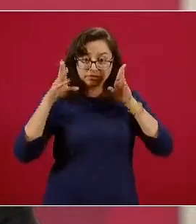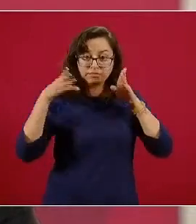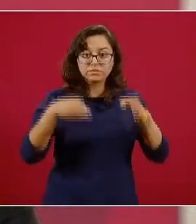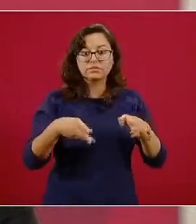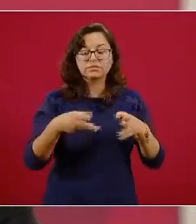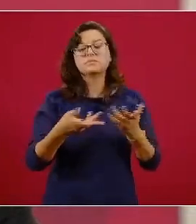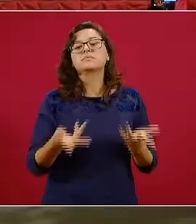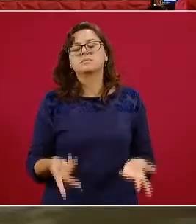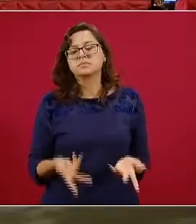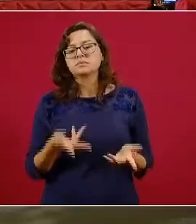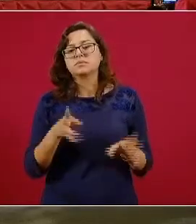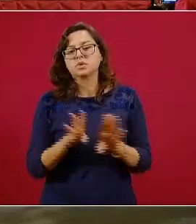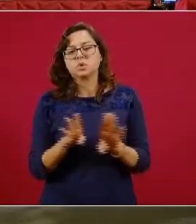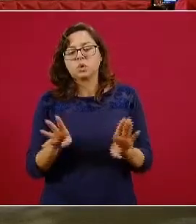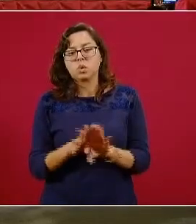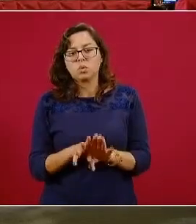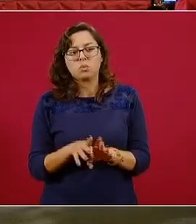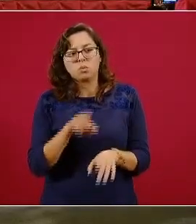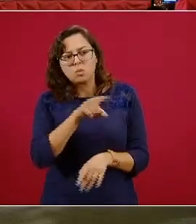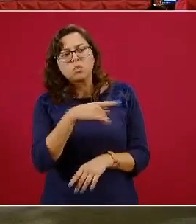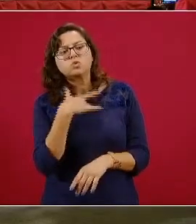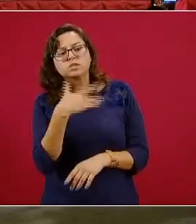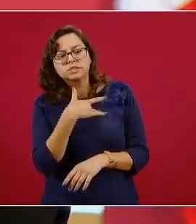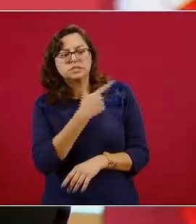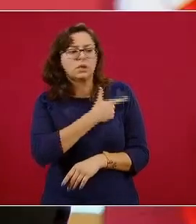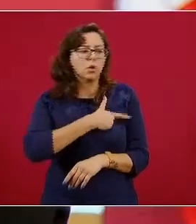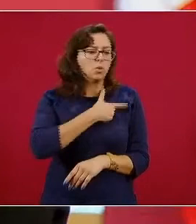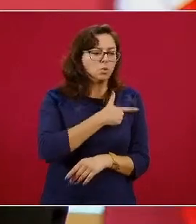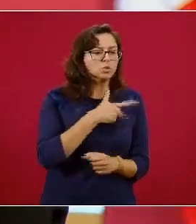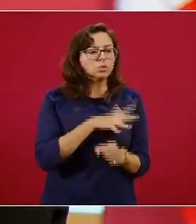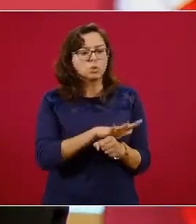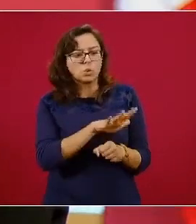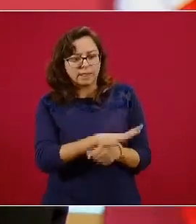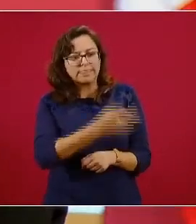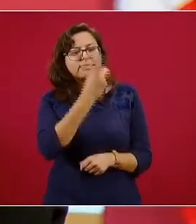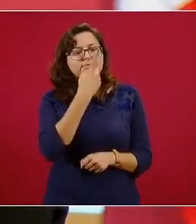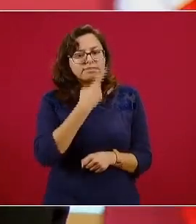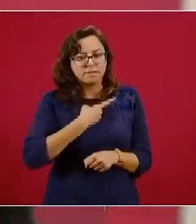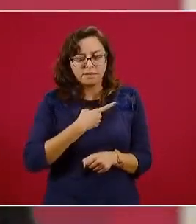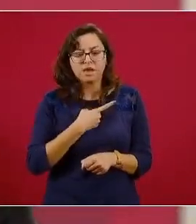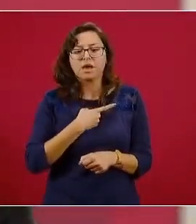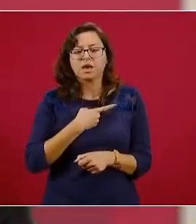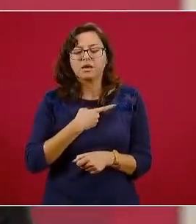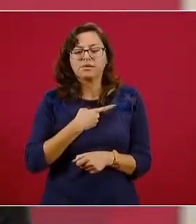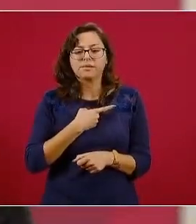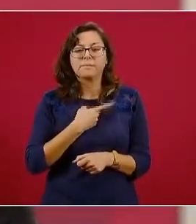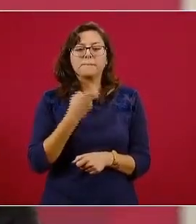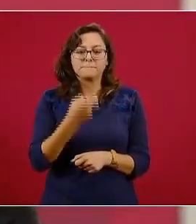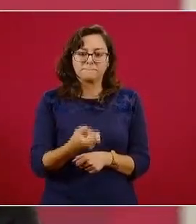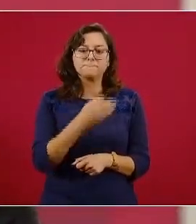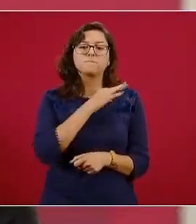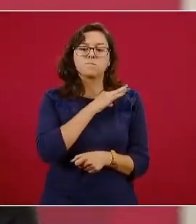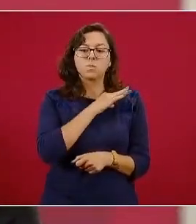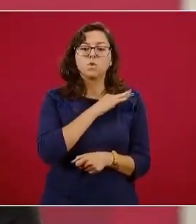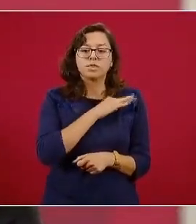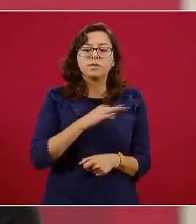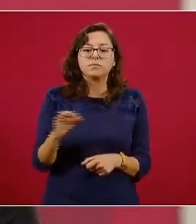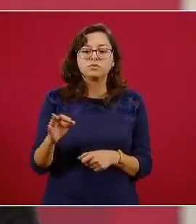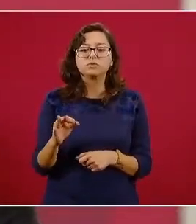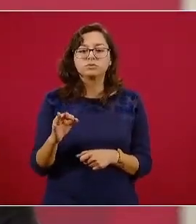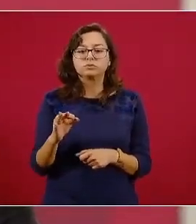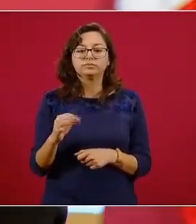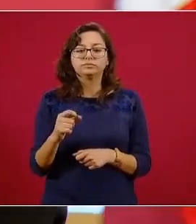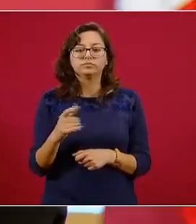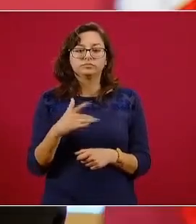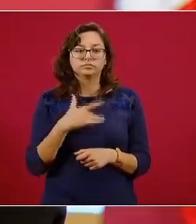donde se escucha cuáles son las preferencias de las y los usuarios, y podemos escuchar también cuáles son